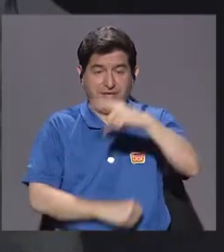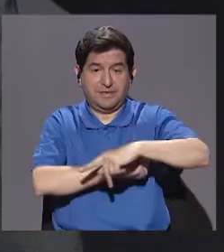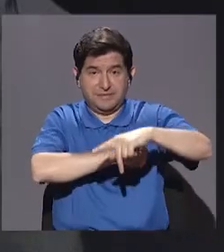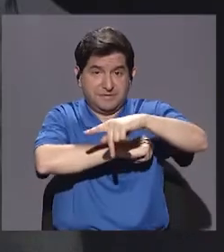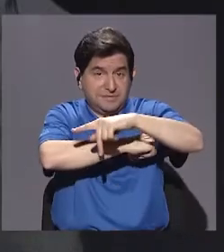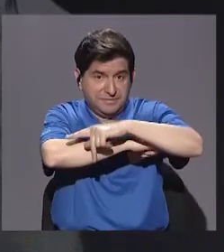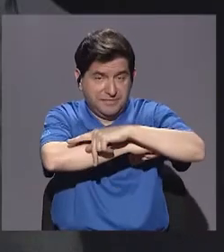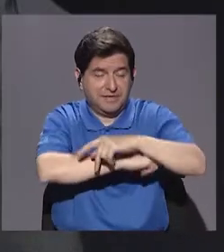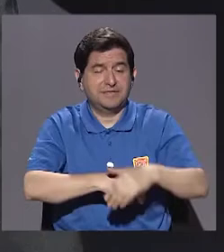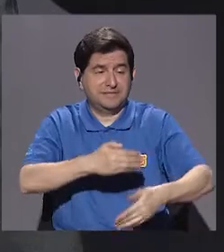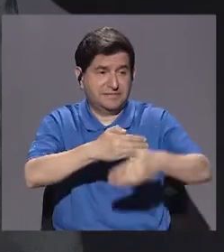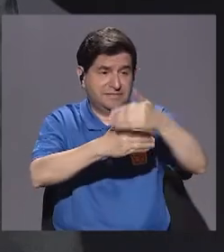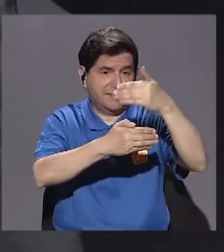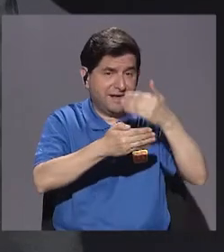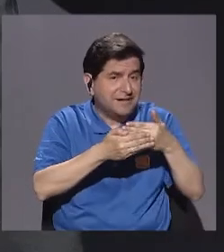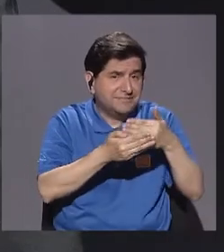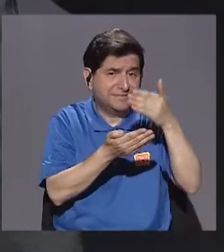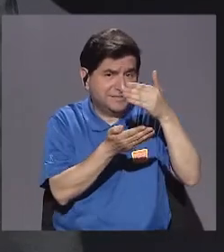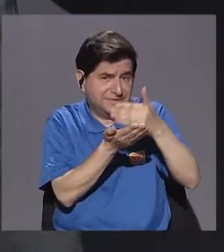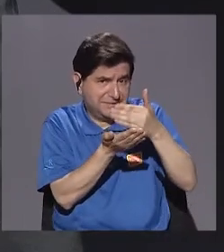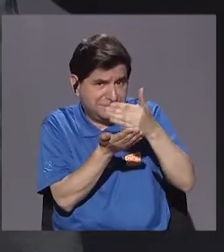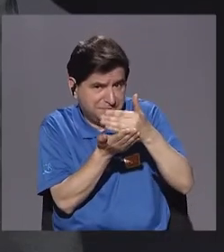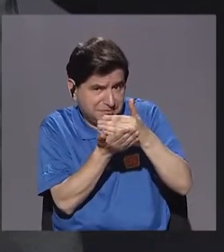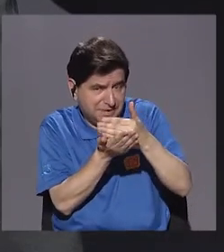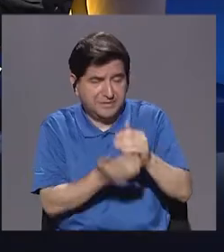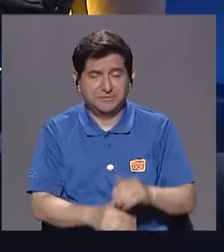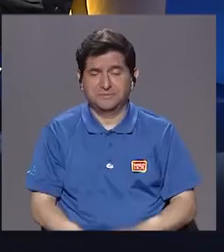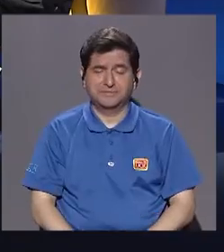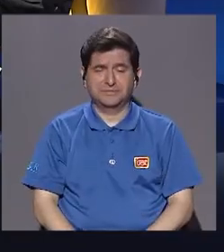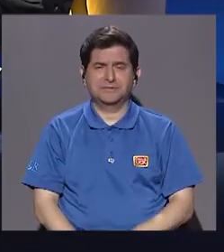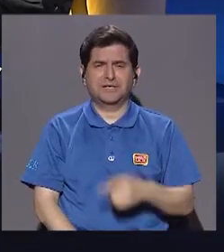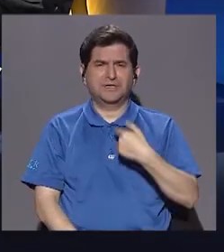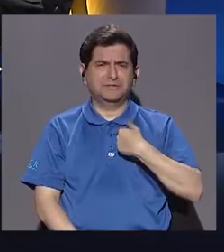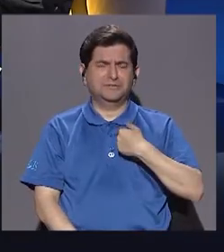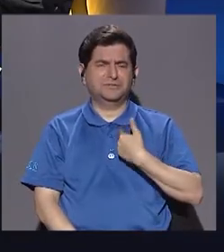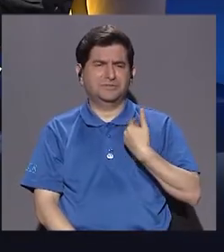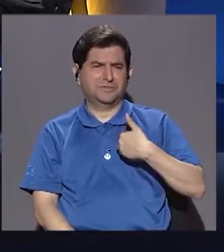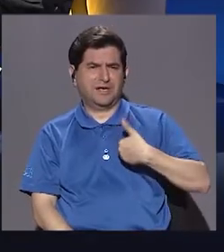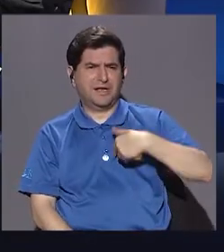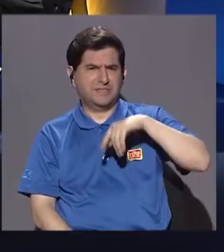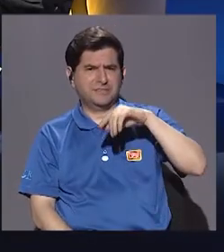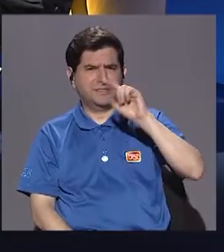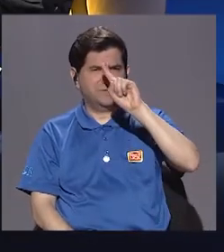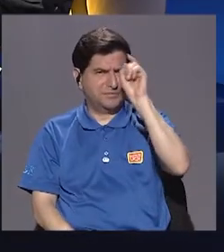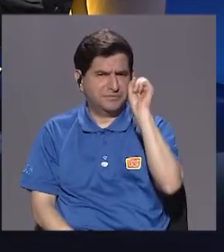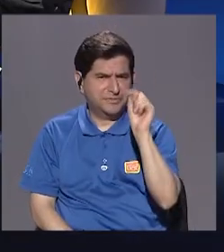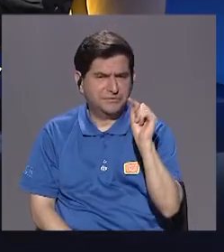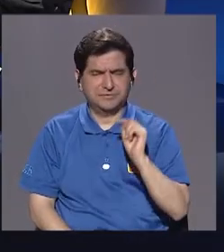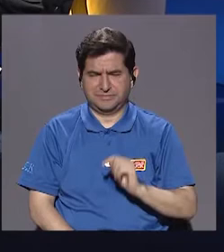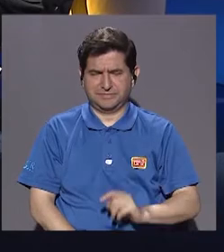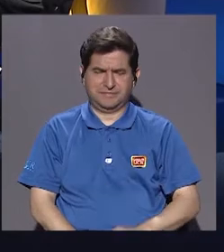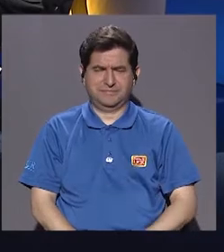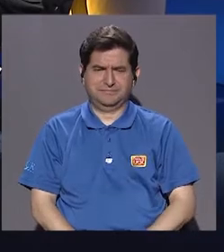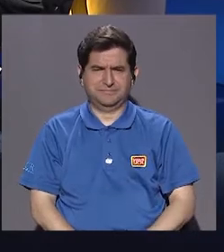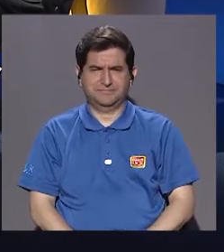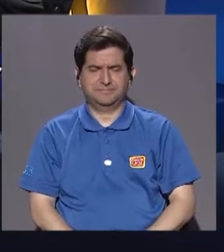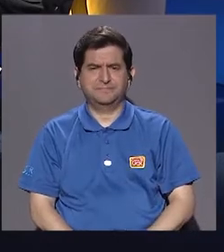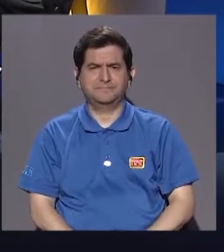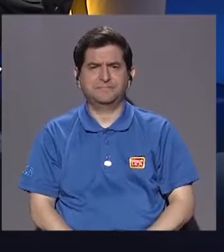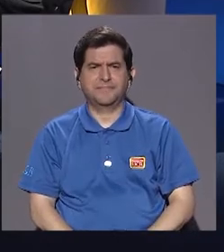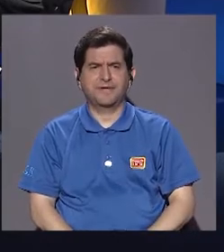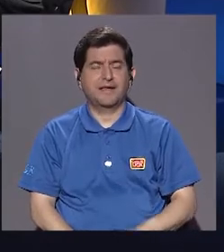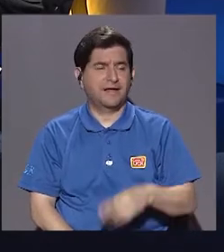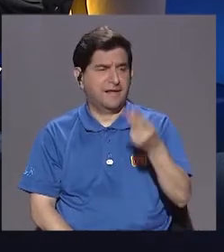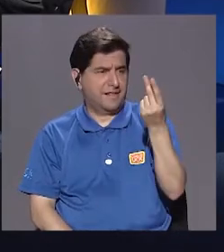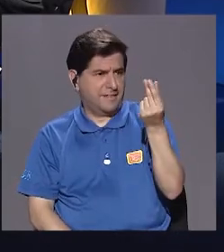antes de ir a la pausa don héctor yo le preguntaba sobre este